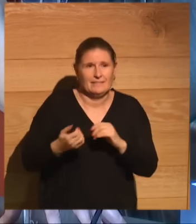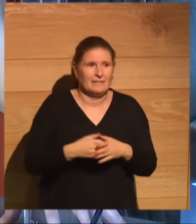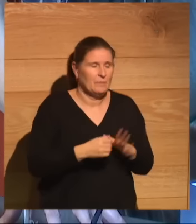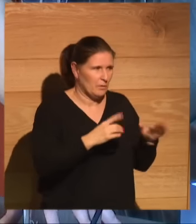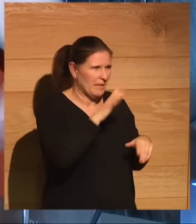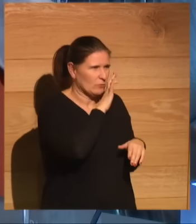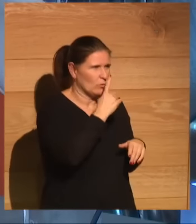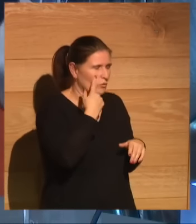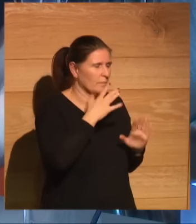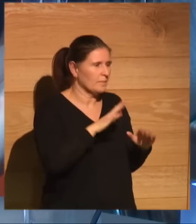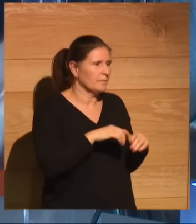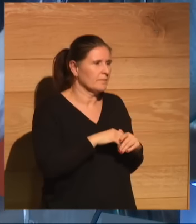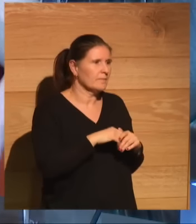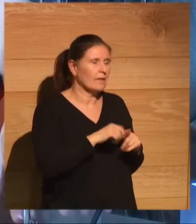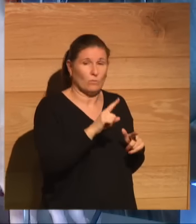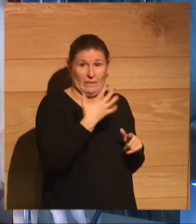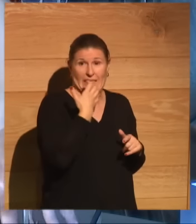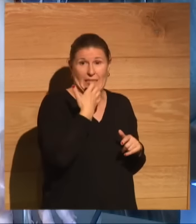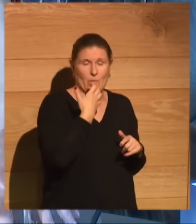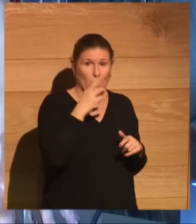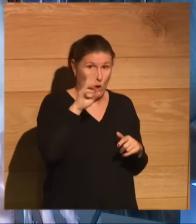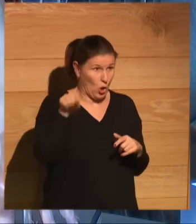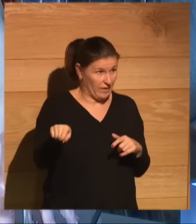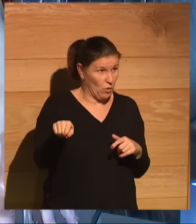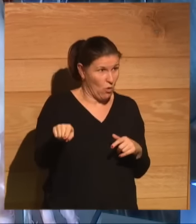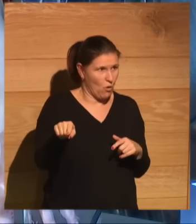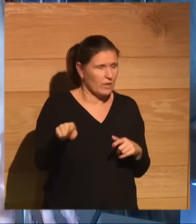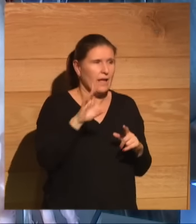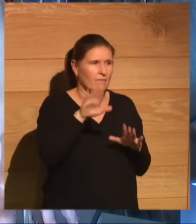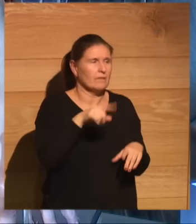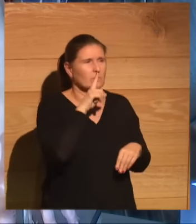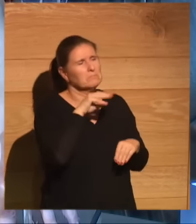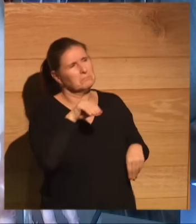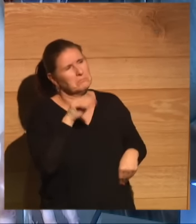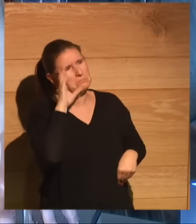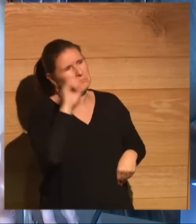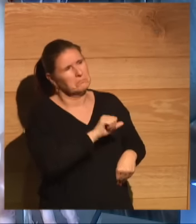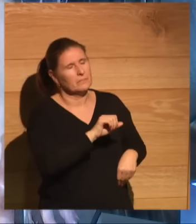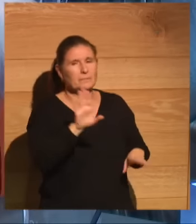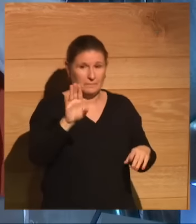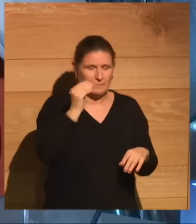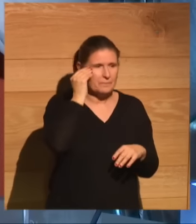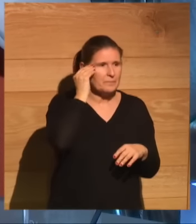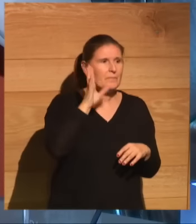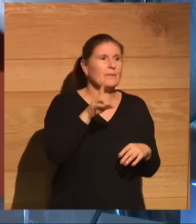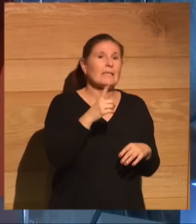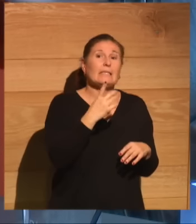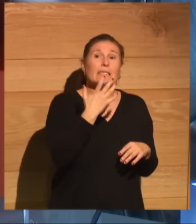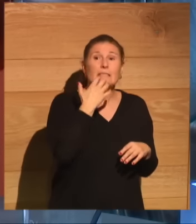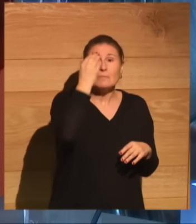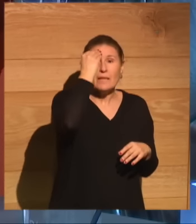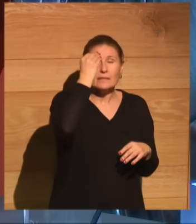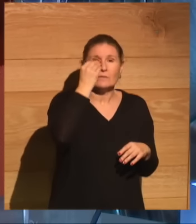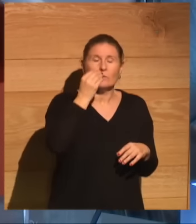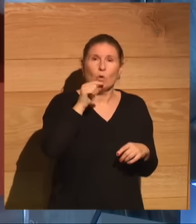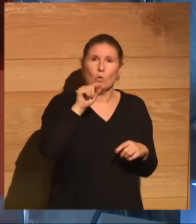fíjate, voy a poner como ejemplo a Rodrigo, que estará callado un rato. Si tú piensas en ti mismo cuando